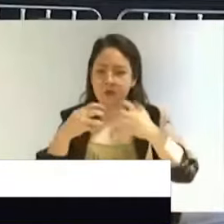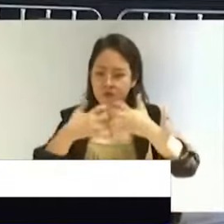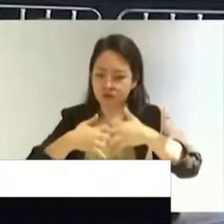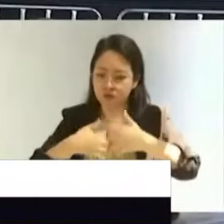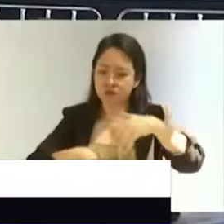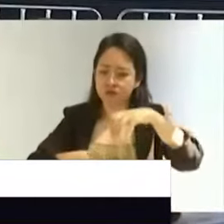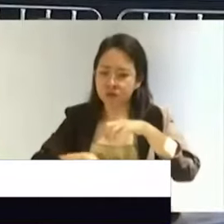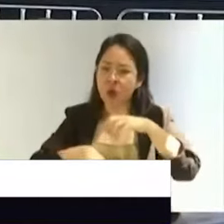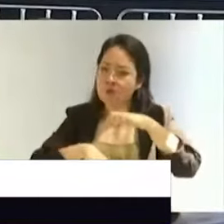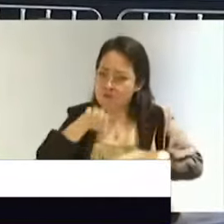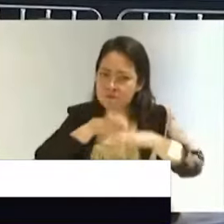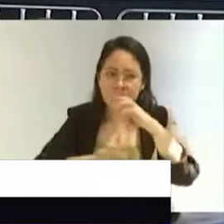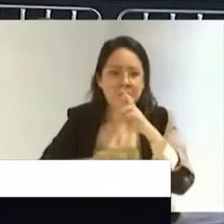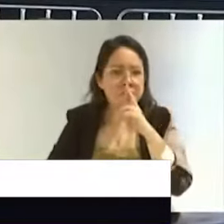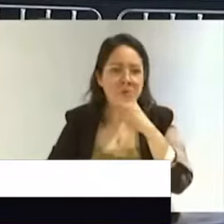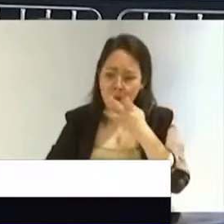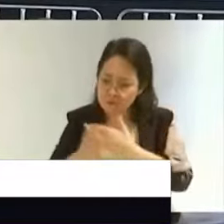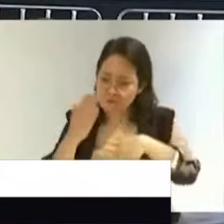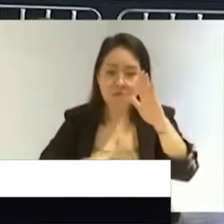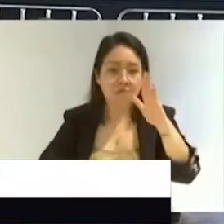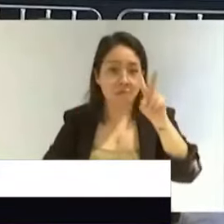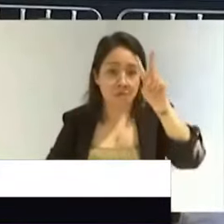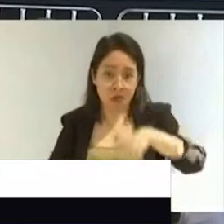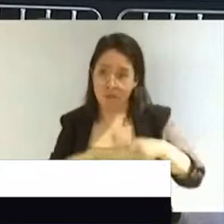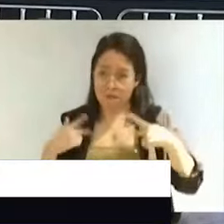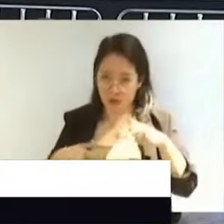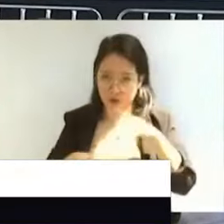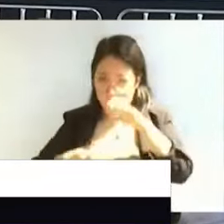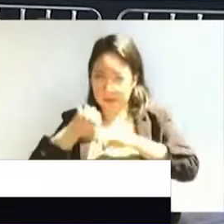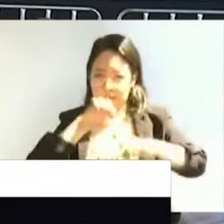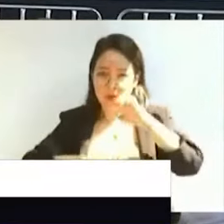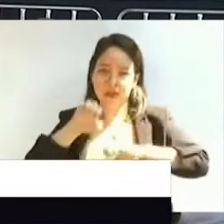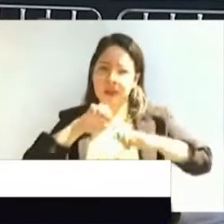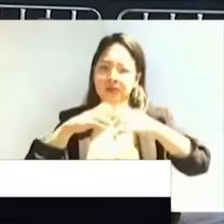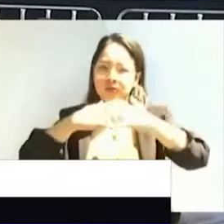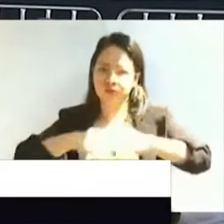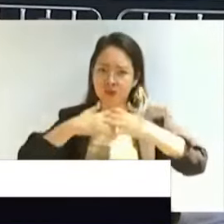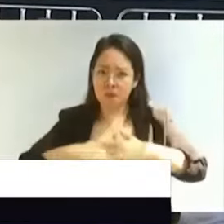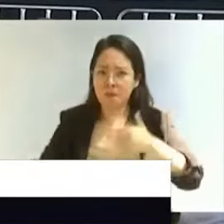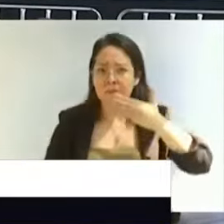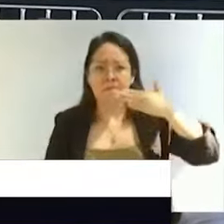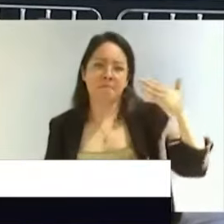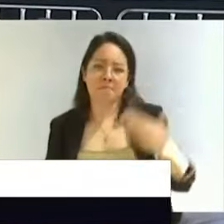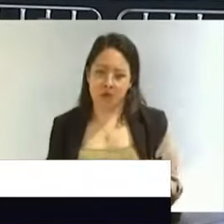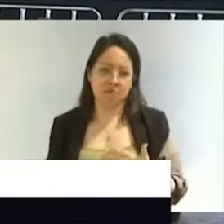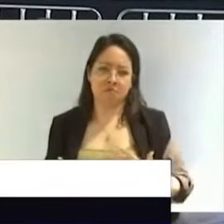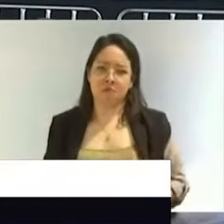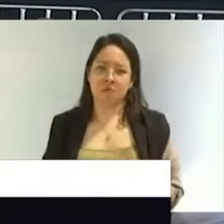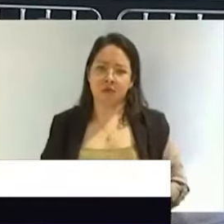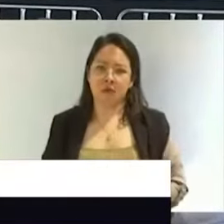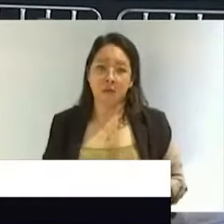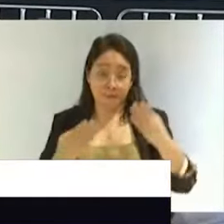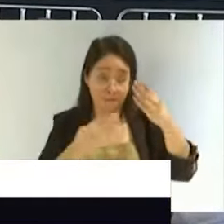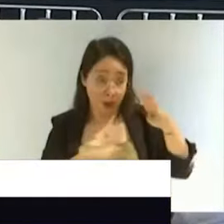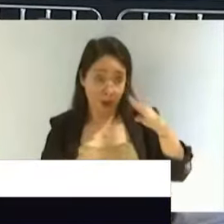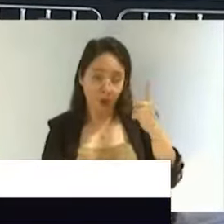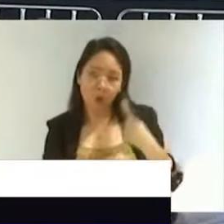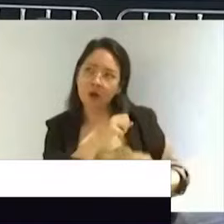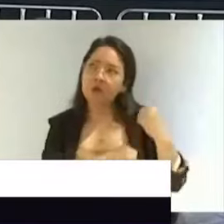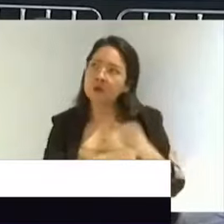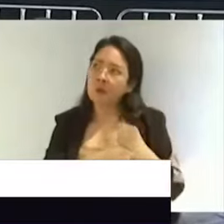progreso. Le ha ido bien a los grandes empresarios, le ha ido bien a los banqueros. El año